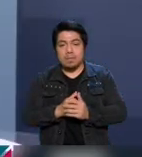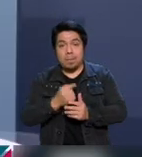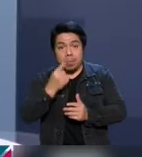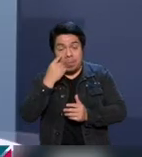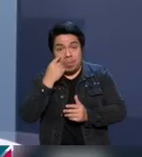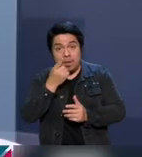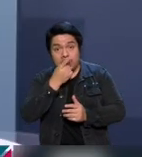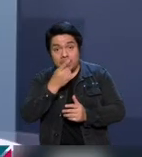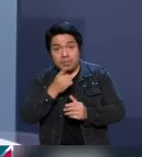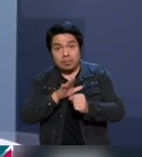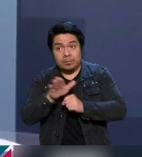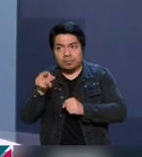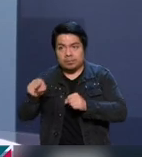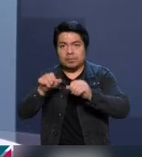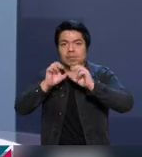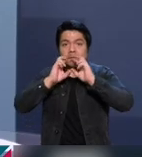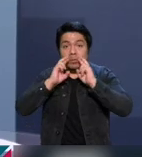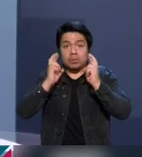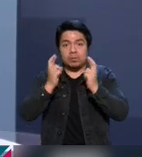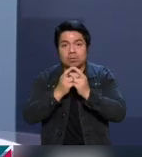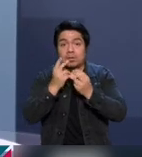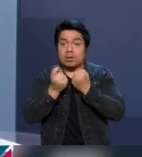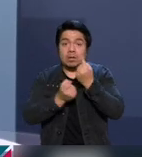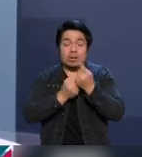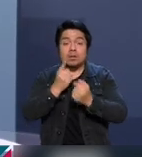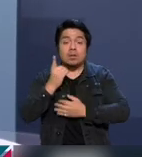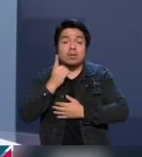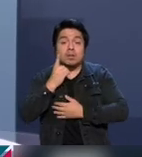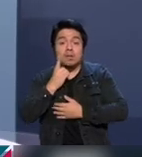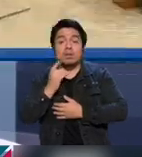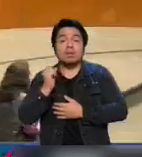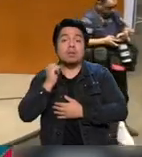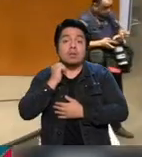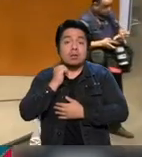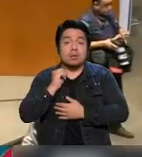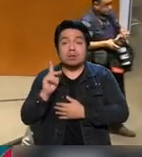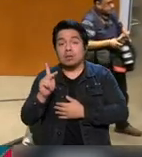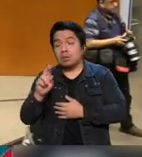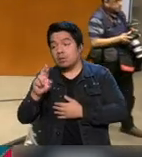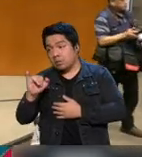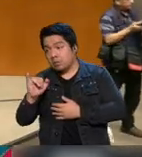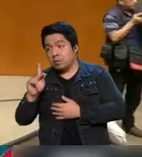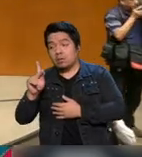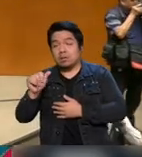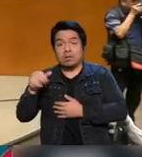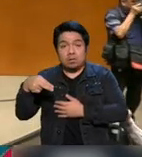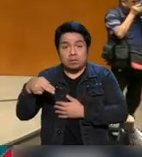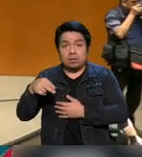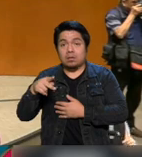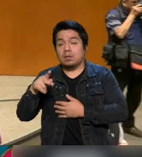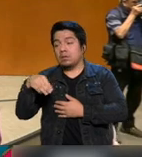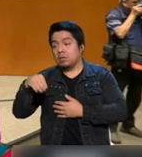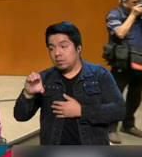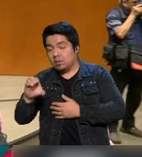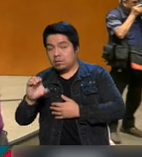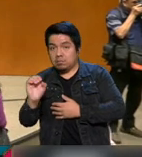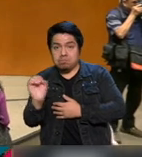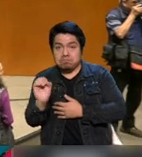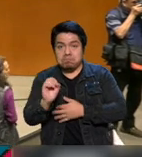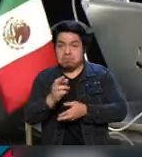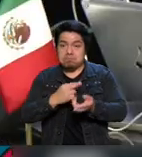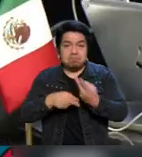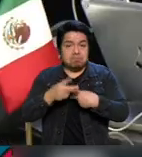Cabe mencionar que estas sesiones no asistieron ni los diputados ni los senadores del PRI, del PAN ni del Partido Movimiento